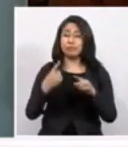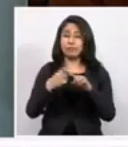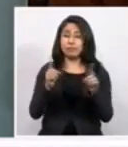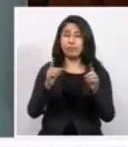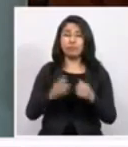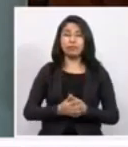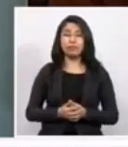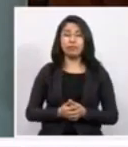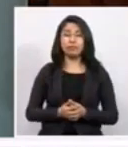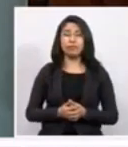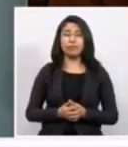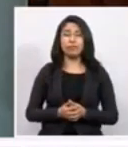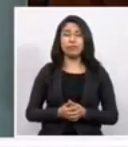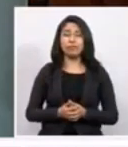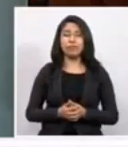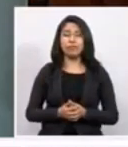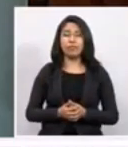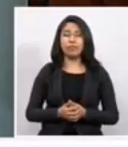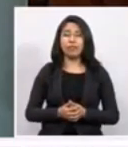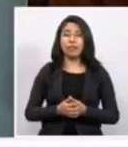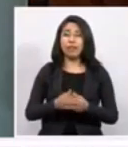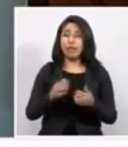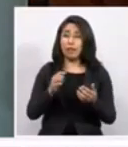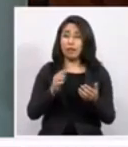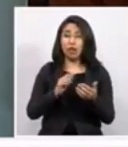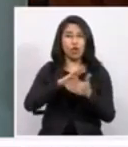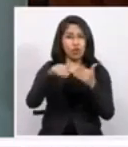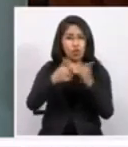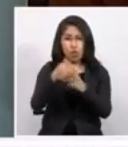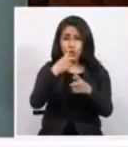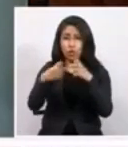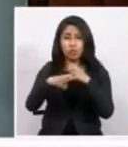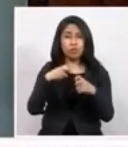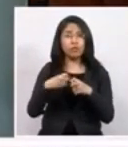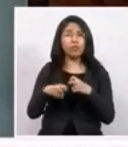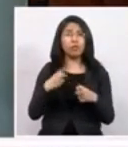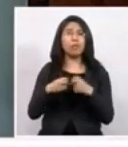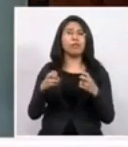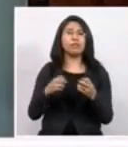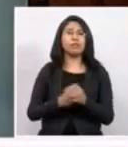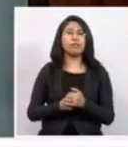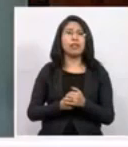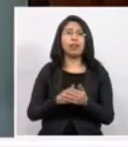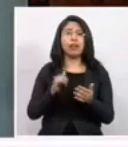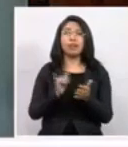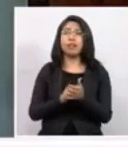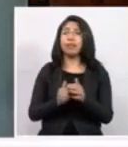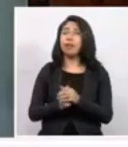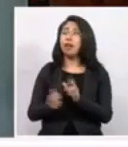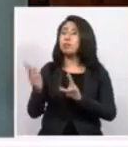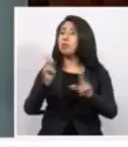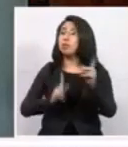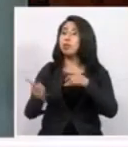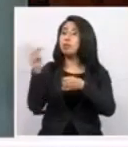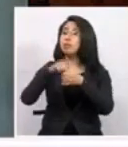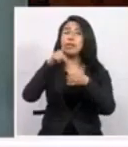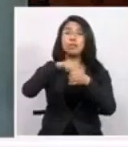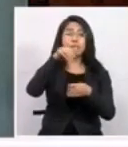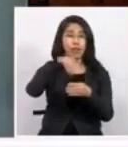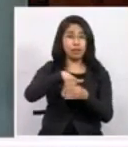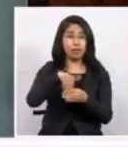embargo, a pesar de esas condiciones adversas, a pesar de que la participación del pueblo